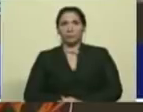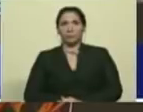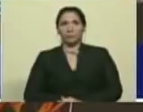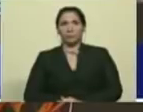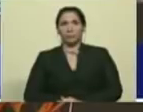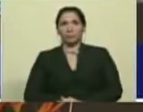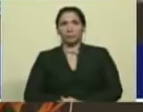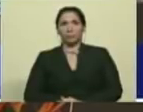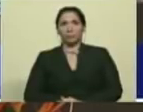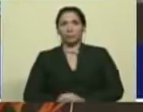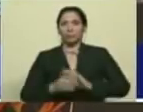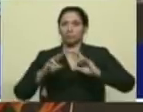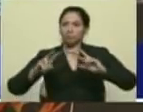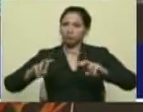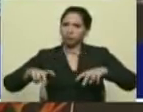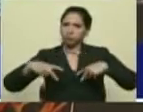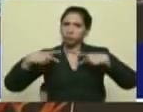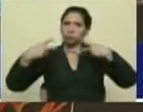renovar